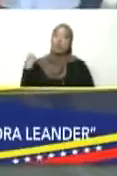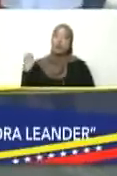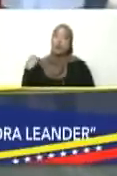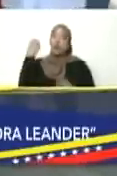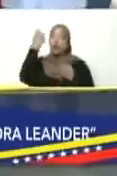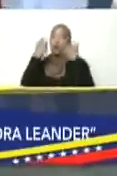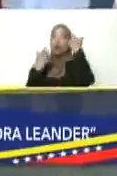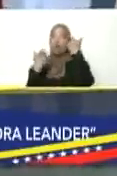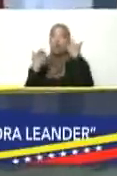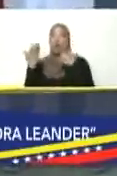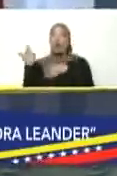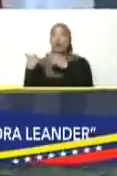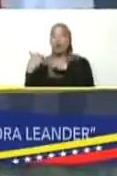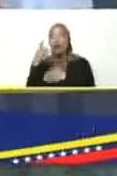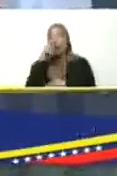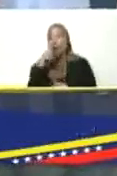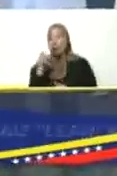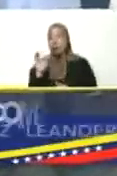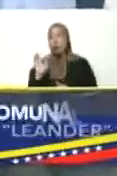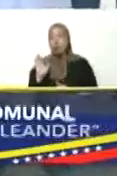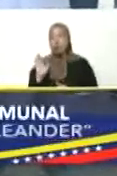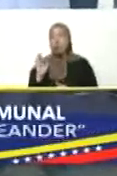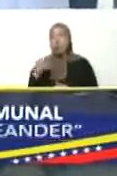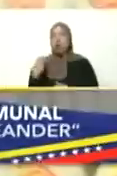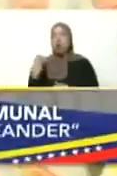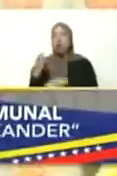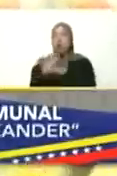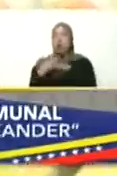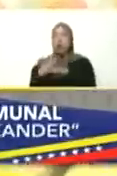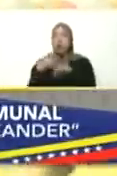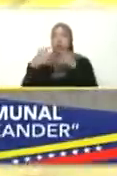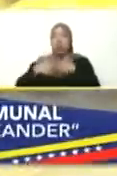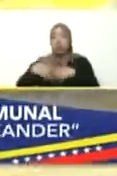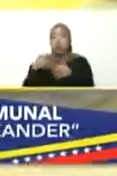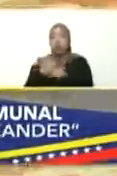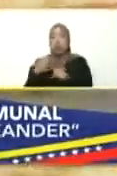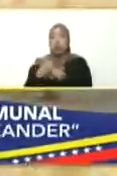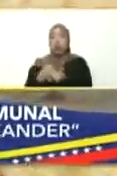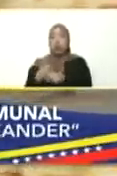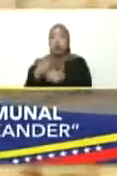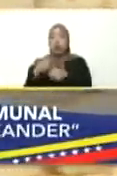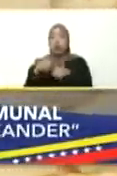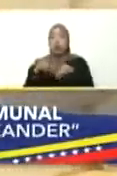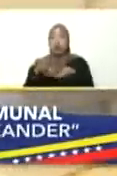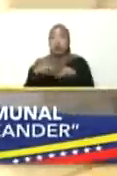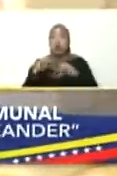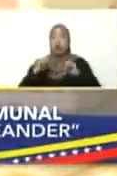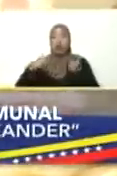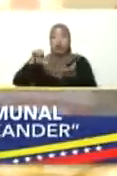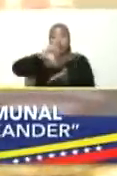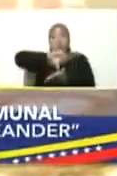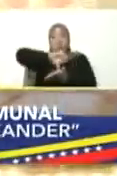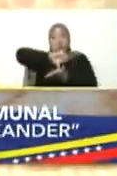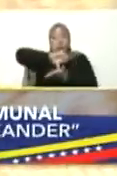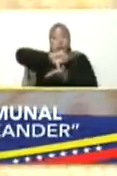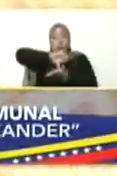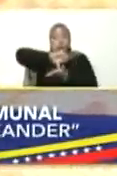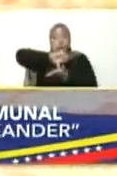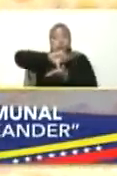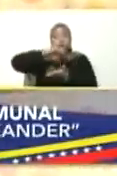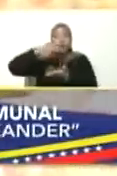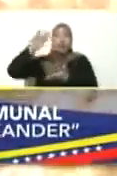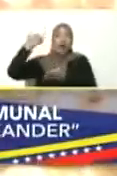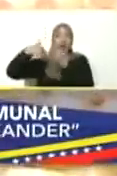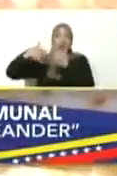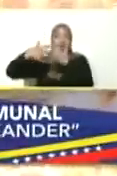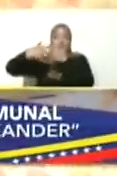Esta es una planta que se creó en el gobierno del presidente Chávez, una planta iraní, de esas que se hicieron varias en el